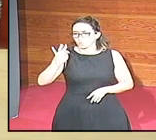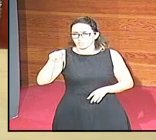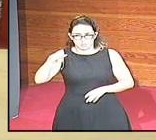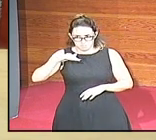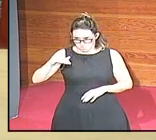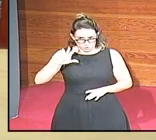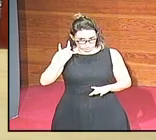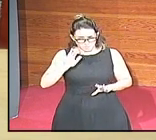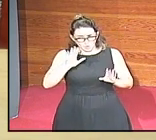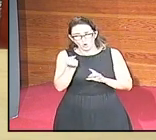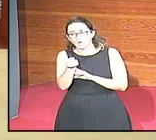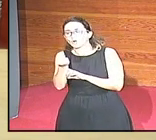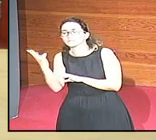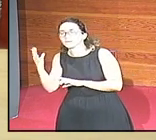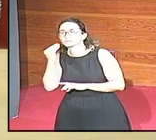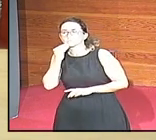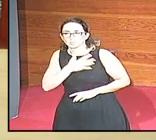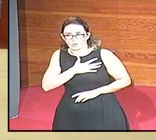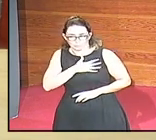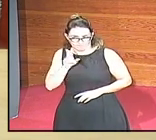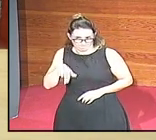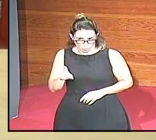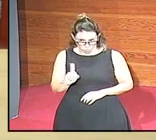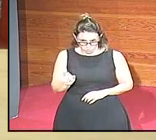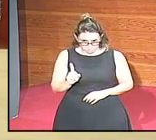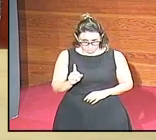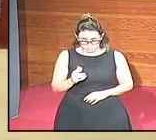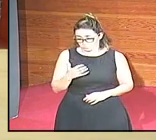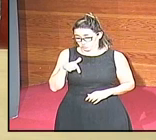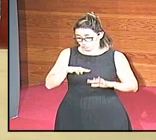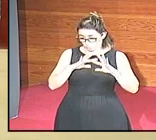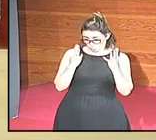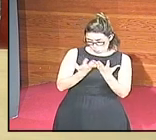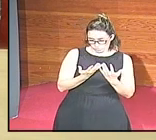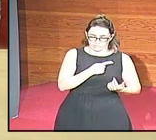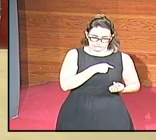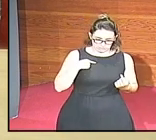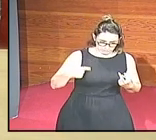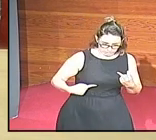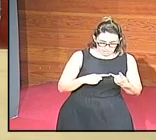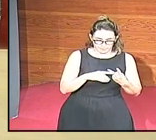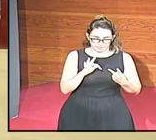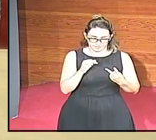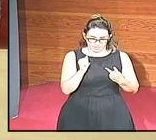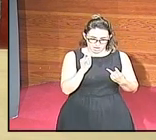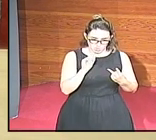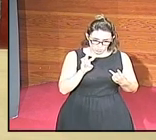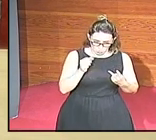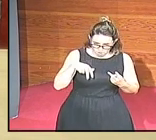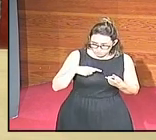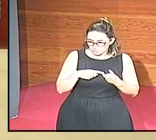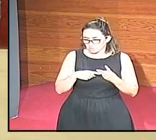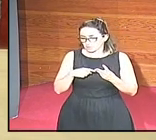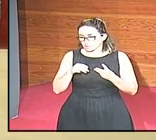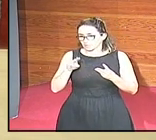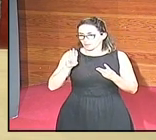No, pero si yo... Mundo, y con la potencia de China y Taiwán, y con la Pelosi yendo hace poco allá a Taiwán,